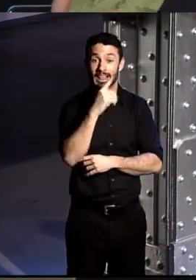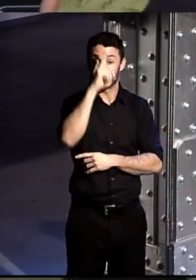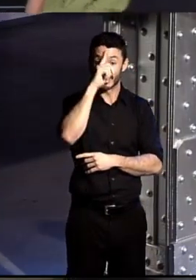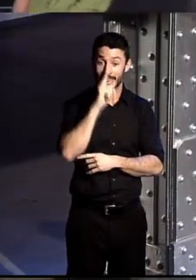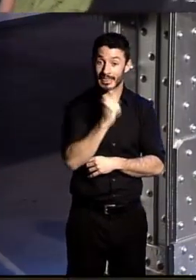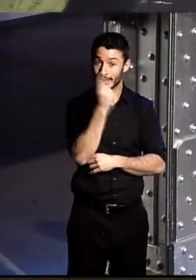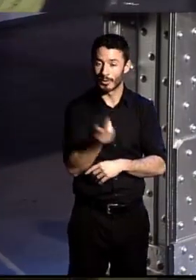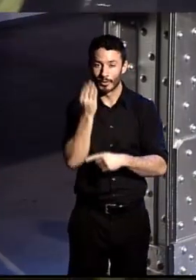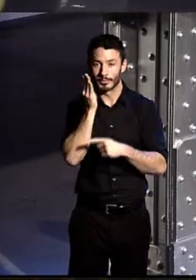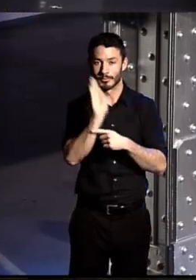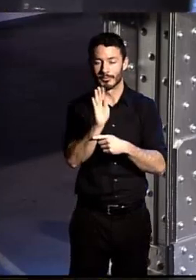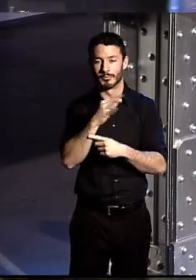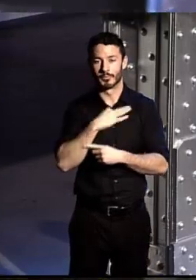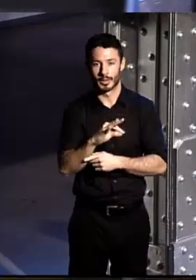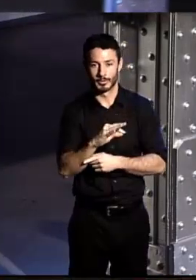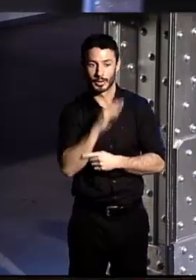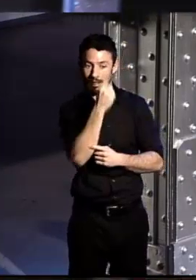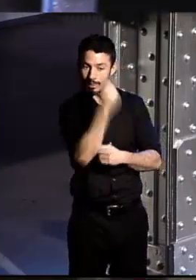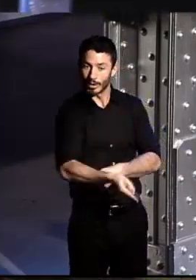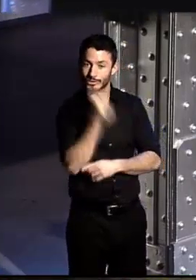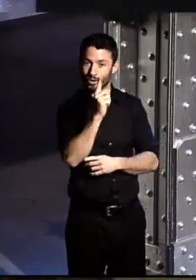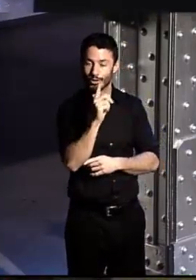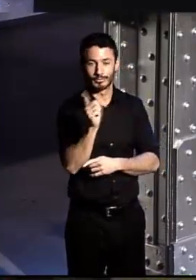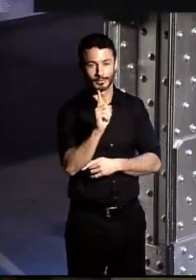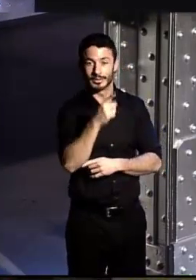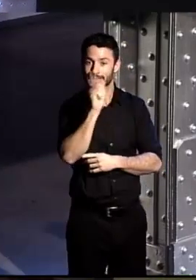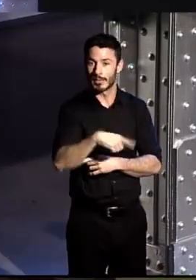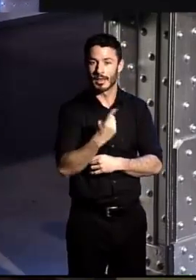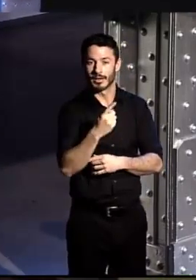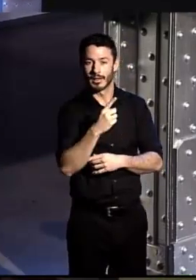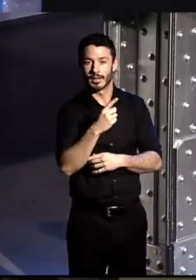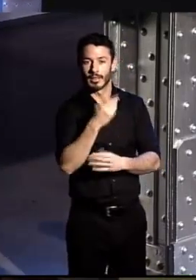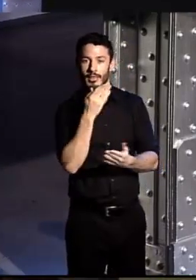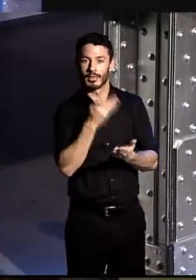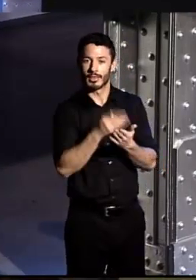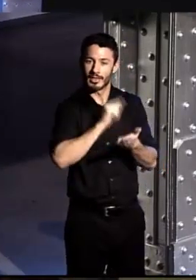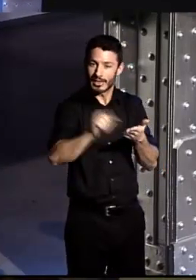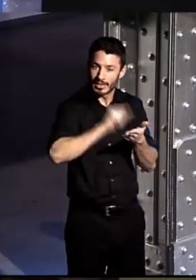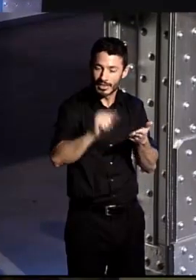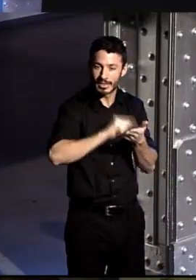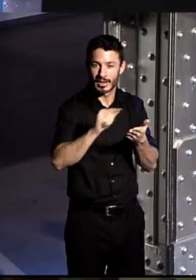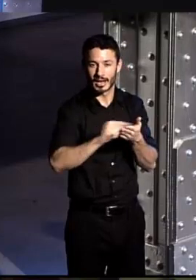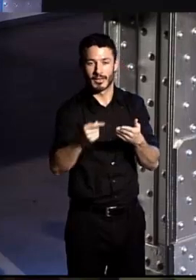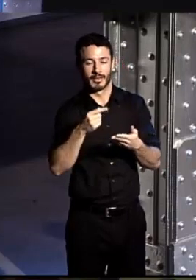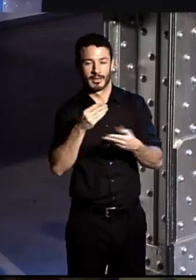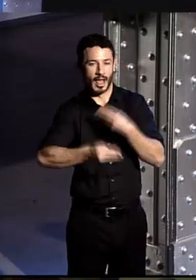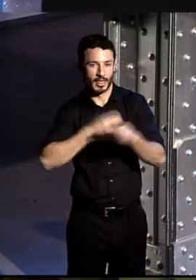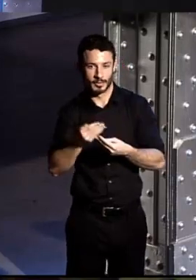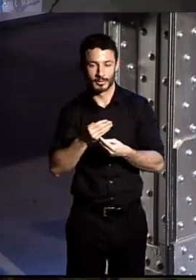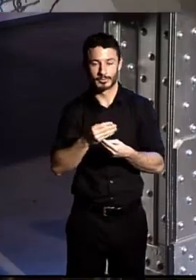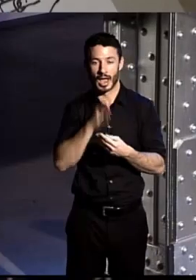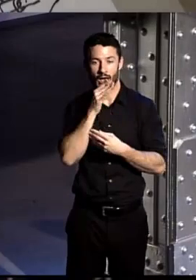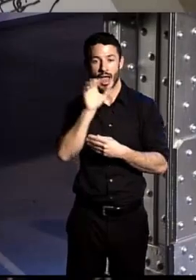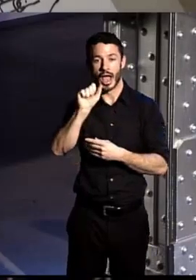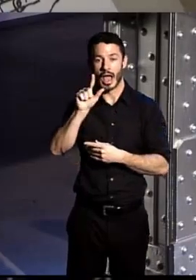está haciendo. Que es que él no solo dibuja, sino que además documenta lo que decimos. Hay que andar con un cuidado. Bueno, voy a presentar a Almudena Grandes,